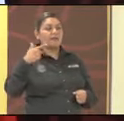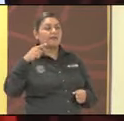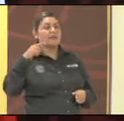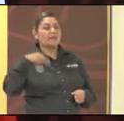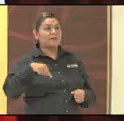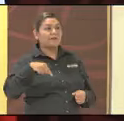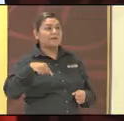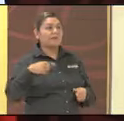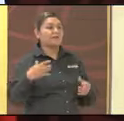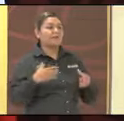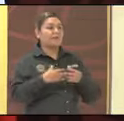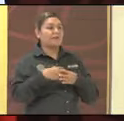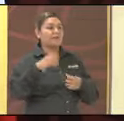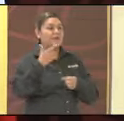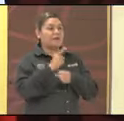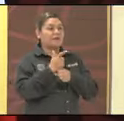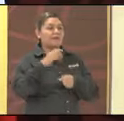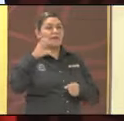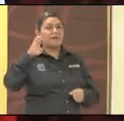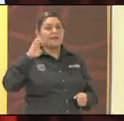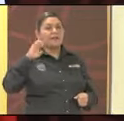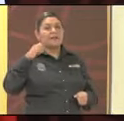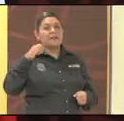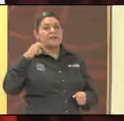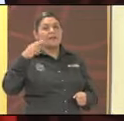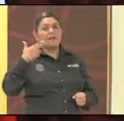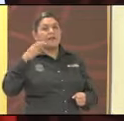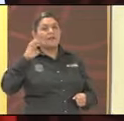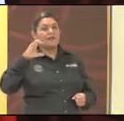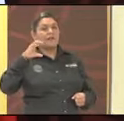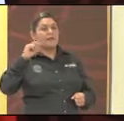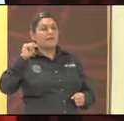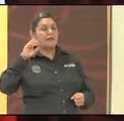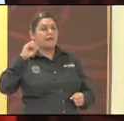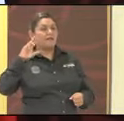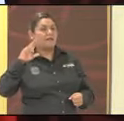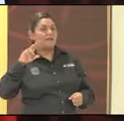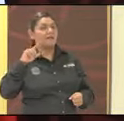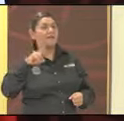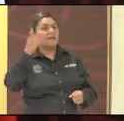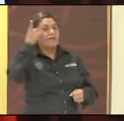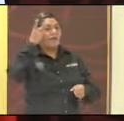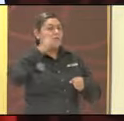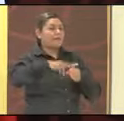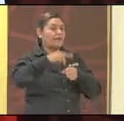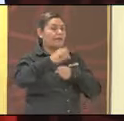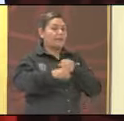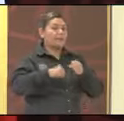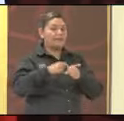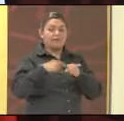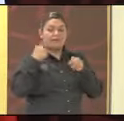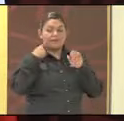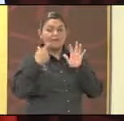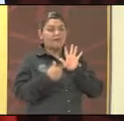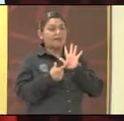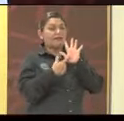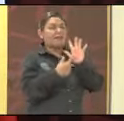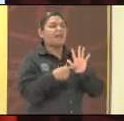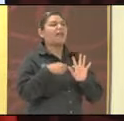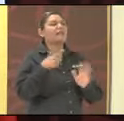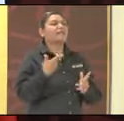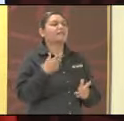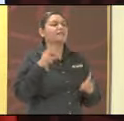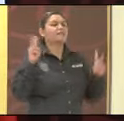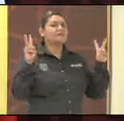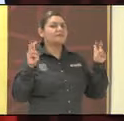licenciado Héctor Raúl Rodríguez Cedillo, coordinador jurídico de la Dirección de Bienestar Animal. Pues lo que estamos viendo aquí, el tema